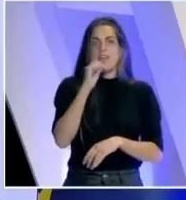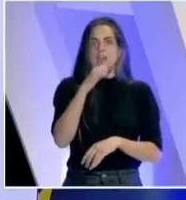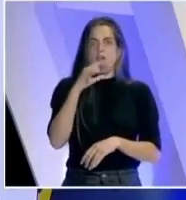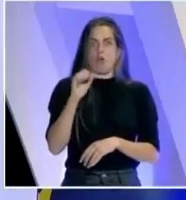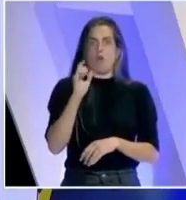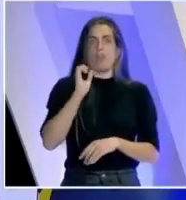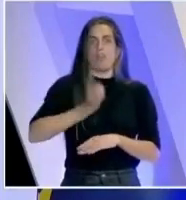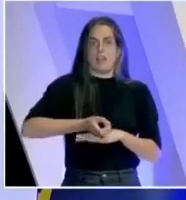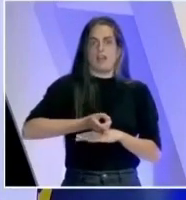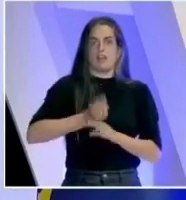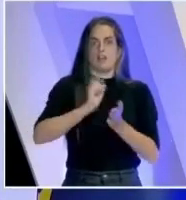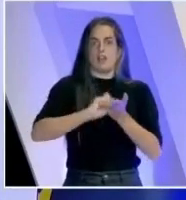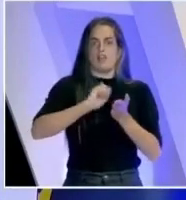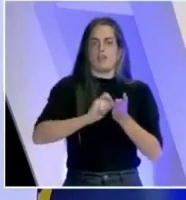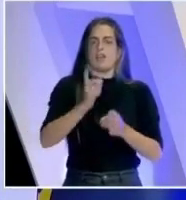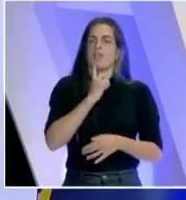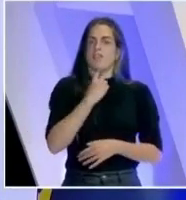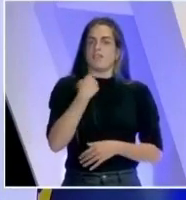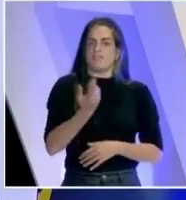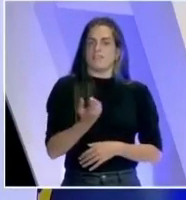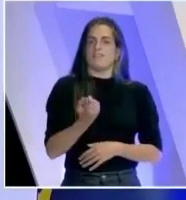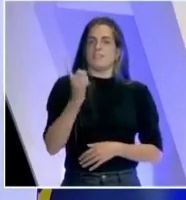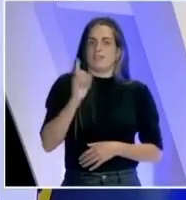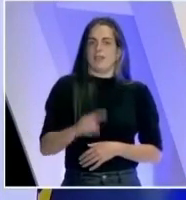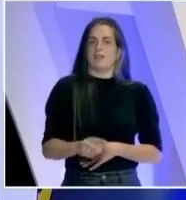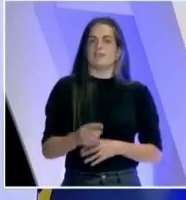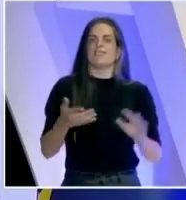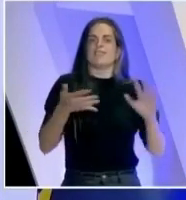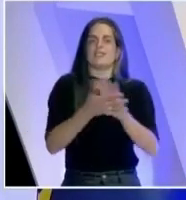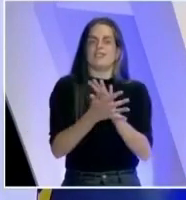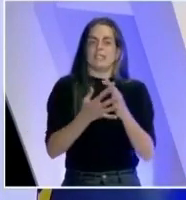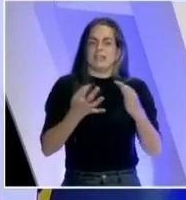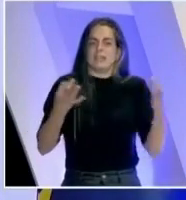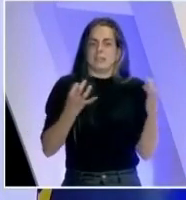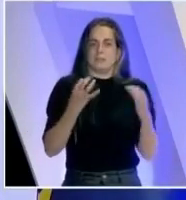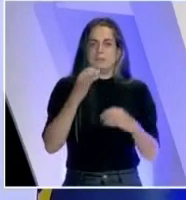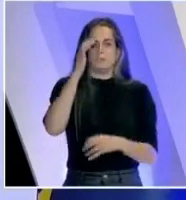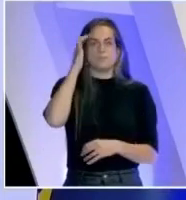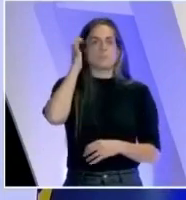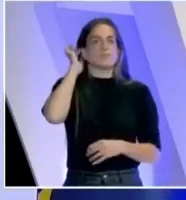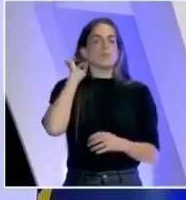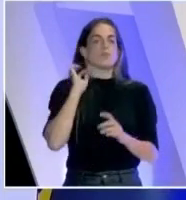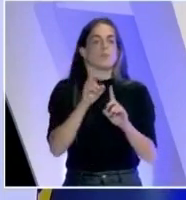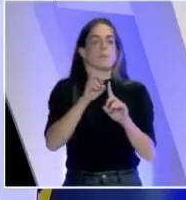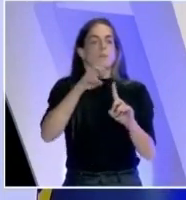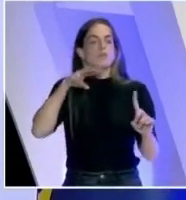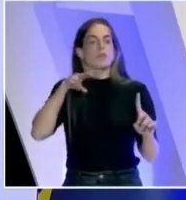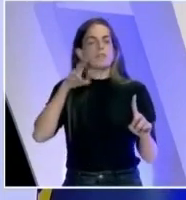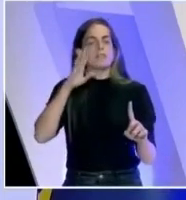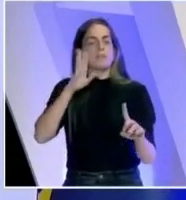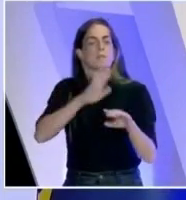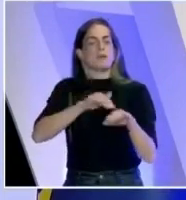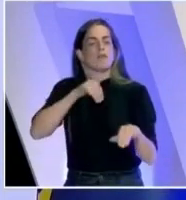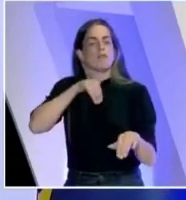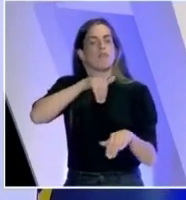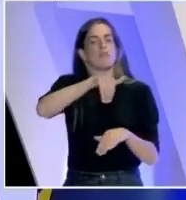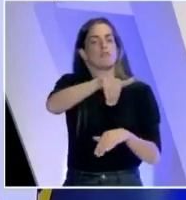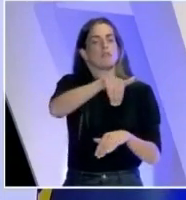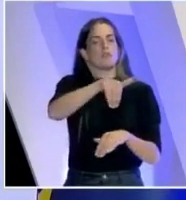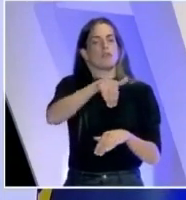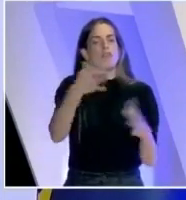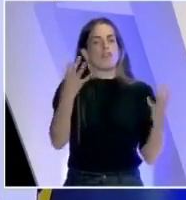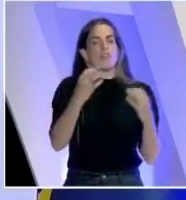El director de la oficina, perdón. Y es precisamente el de que esa visión de futuro tiene que ser una